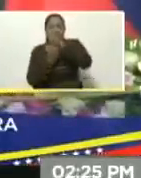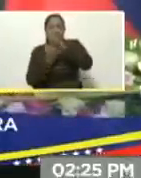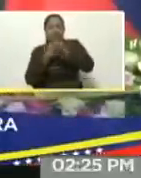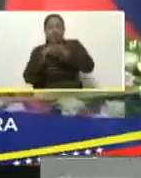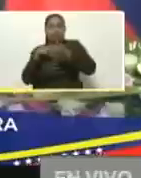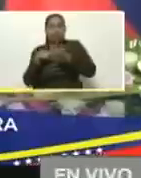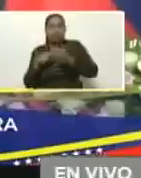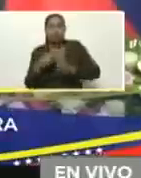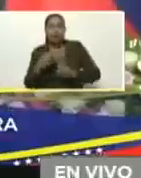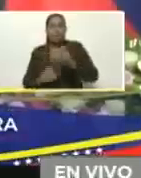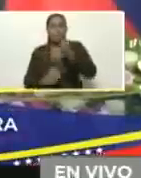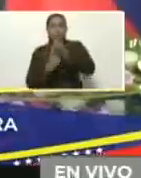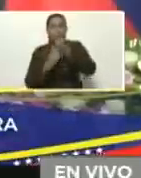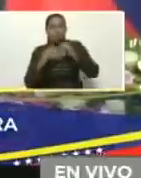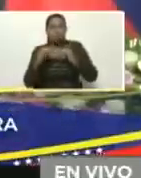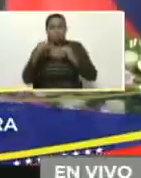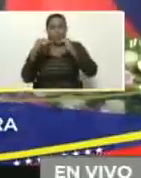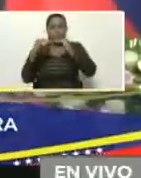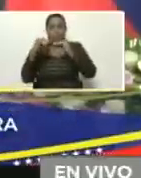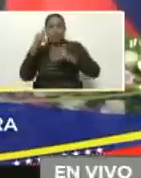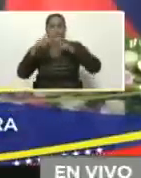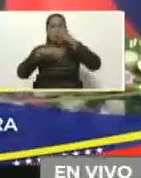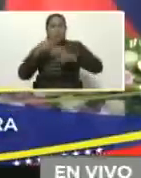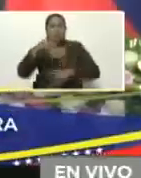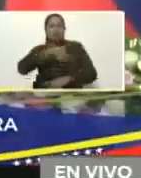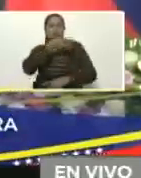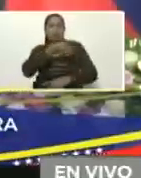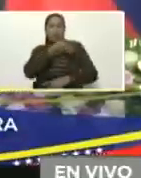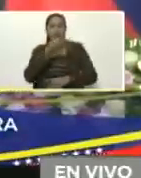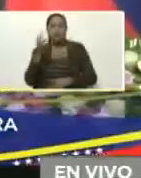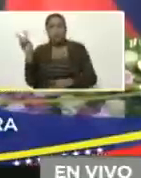de la consolidación de la estabilidad política y social